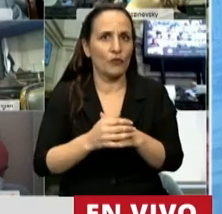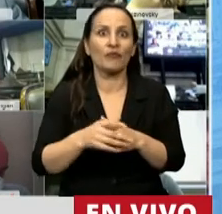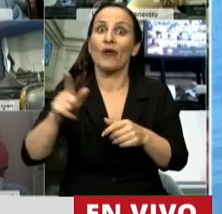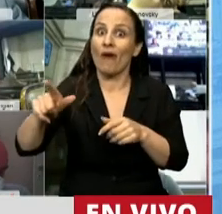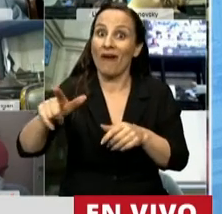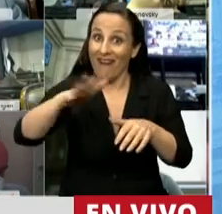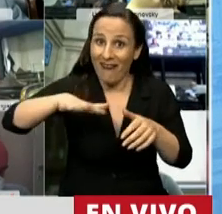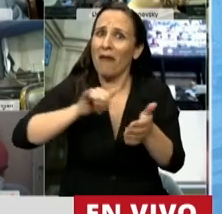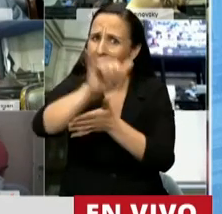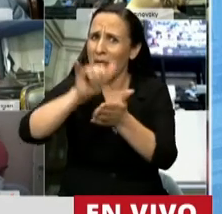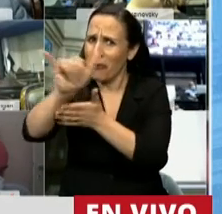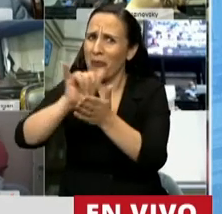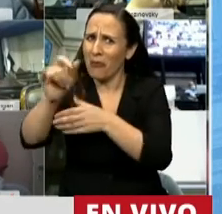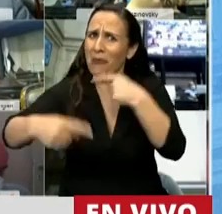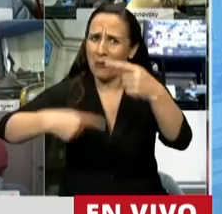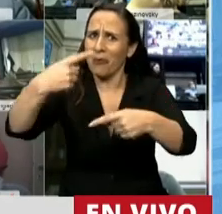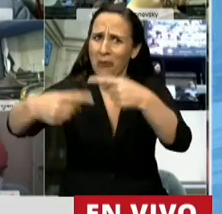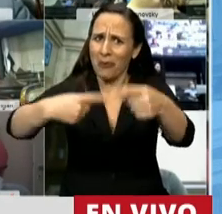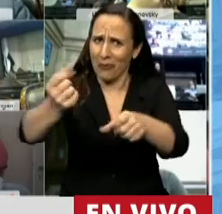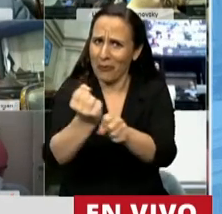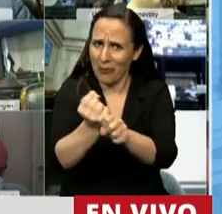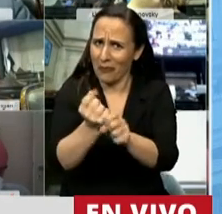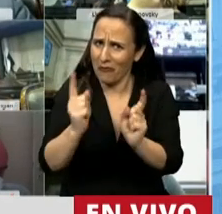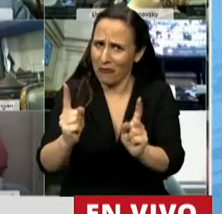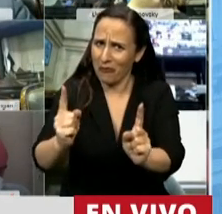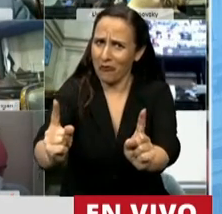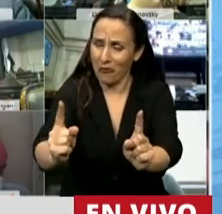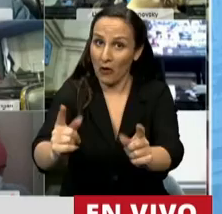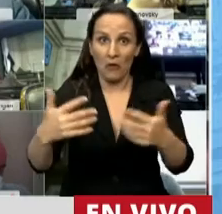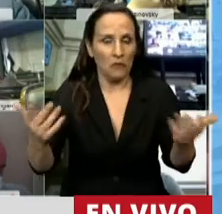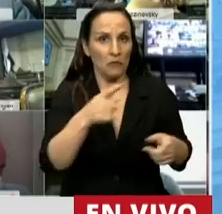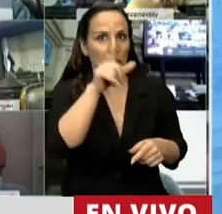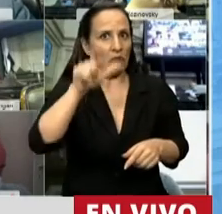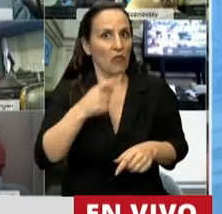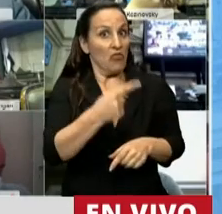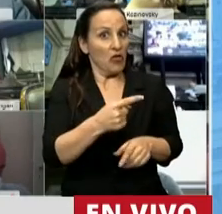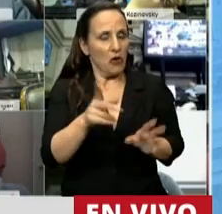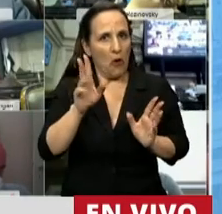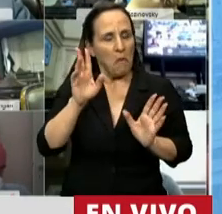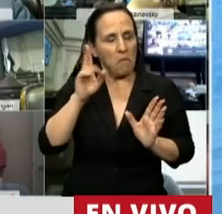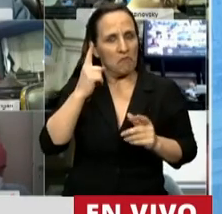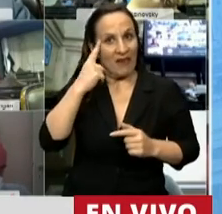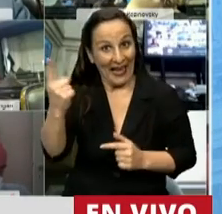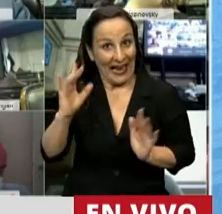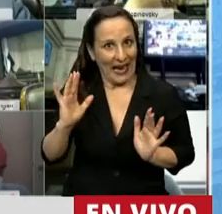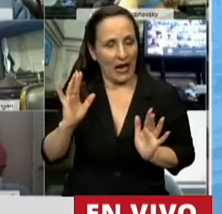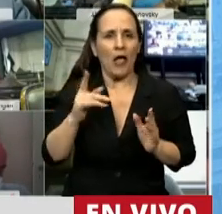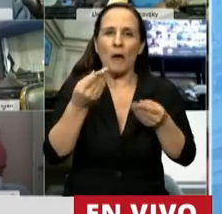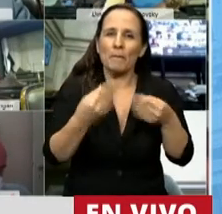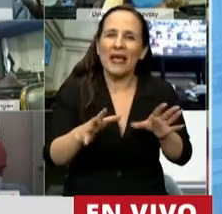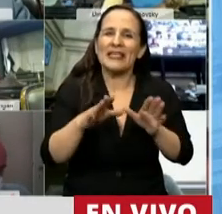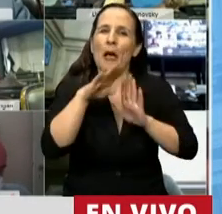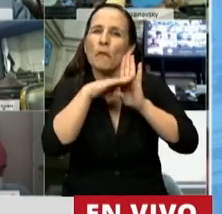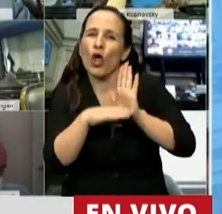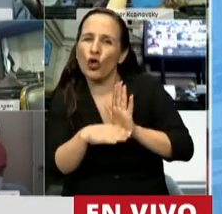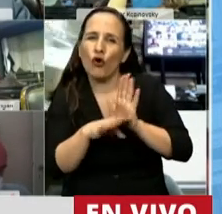Palomar seguiría operativo, con lo cual, tomando en valor su palabra, se comienza a armar los